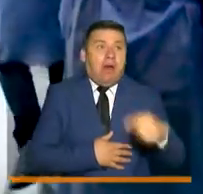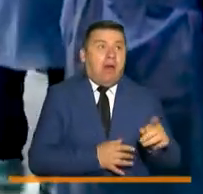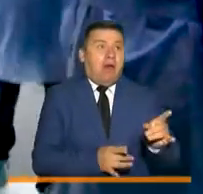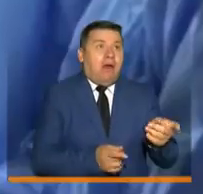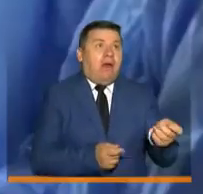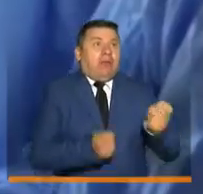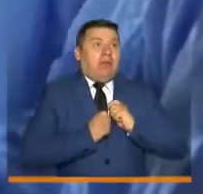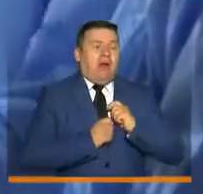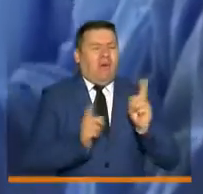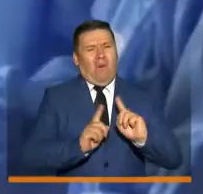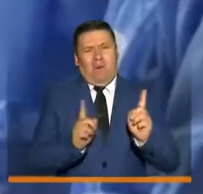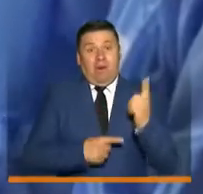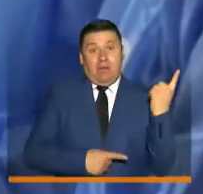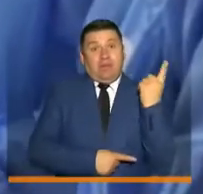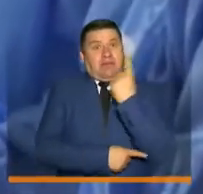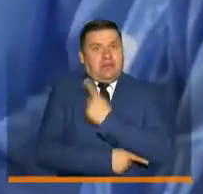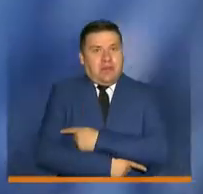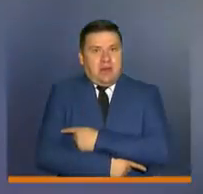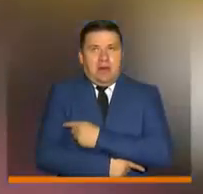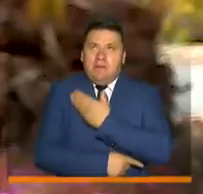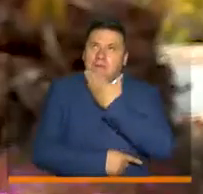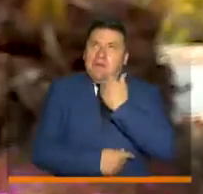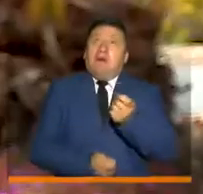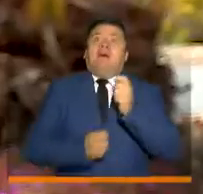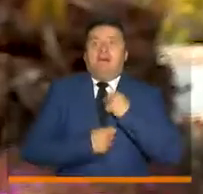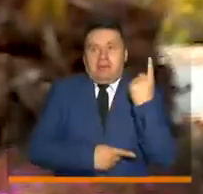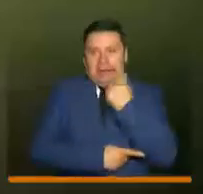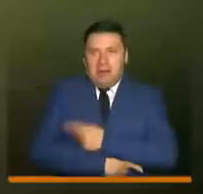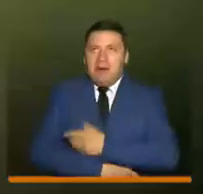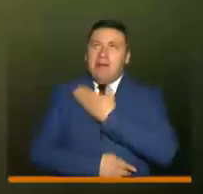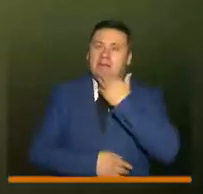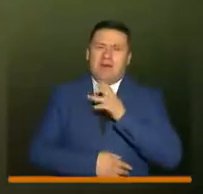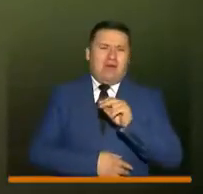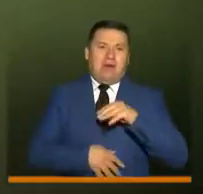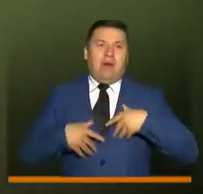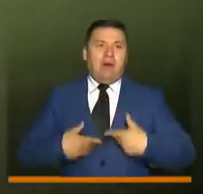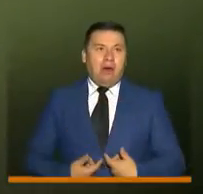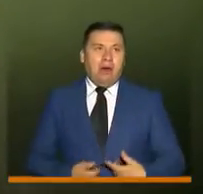es el día. ¿Ya? Un día más. No nos vamos a dejar agotar,